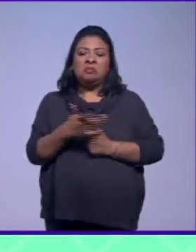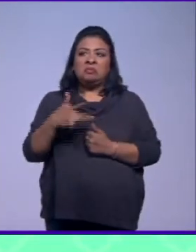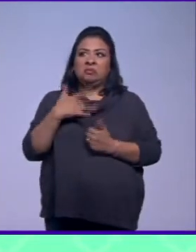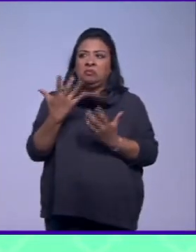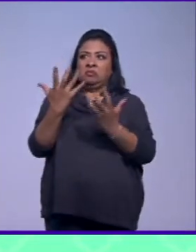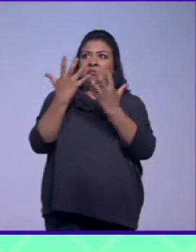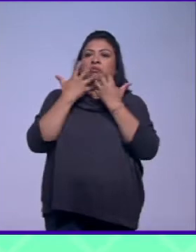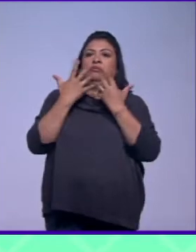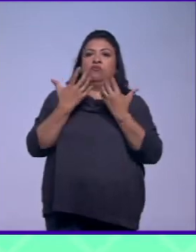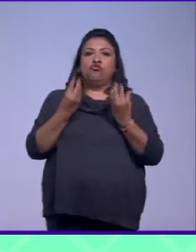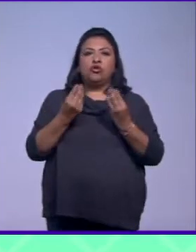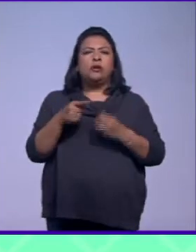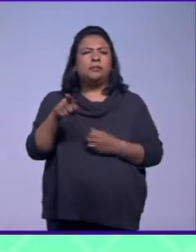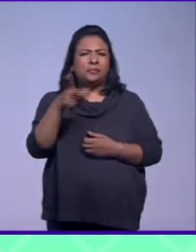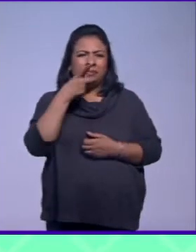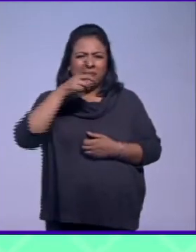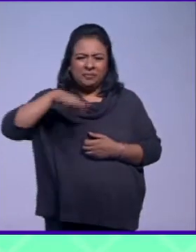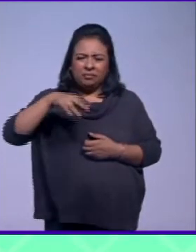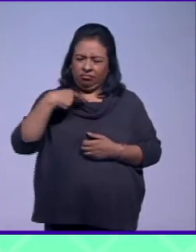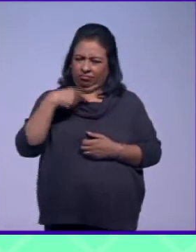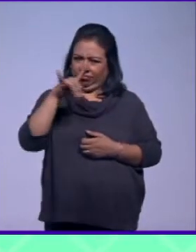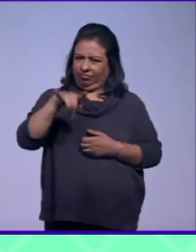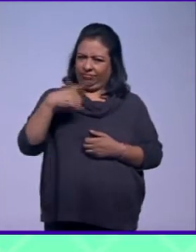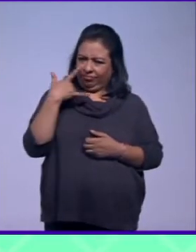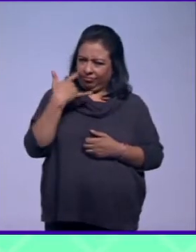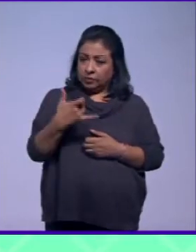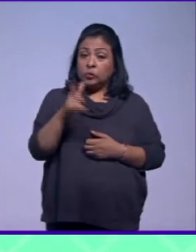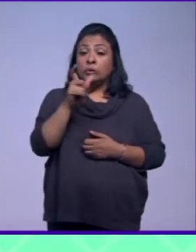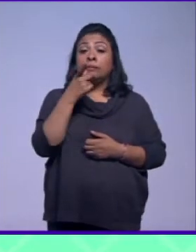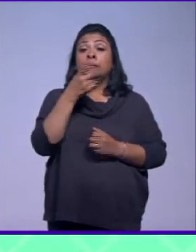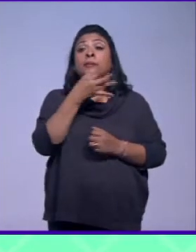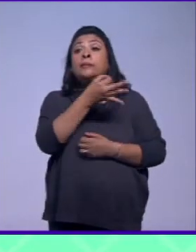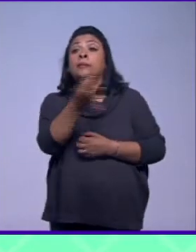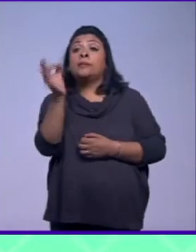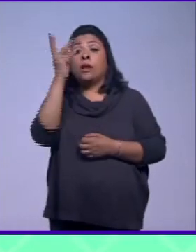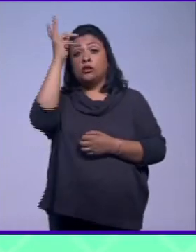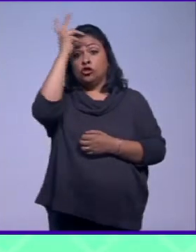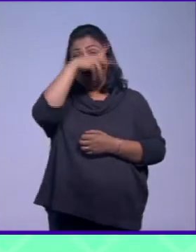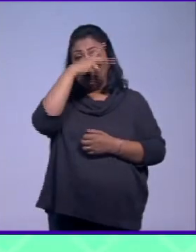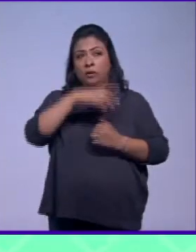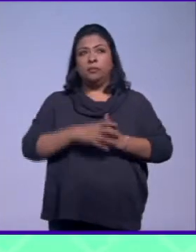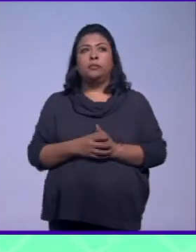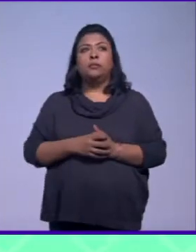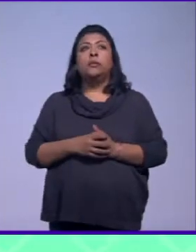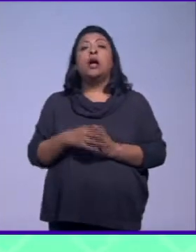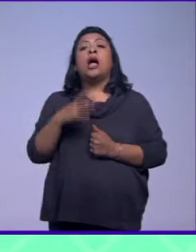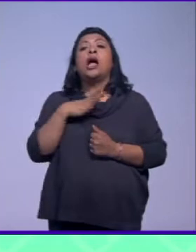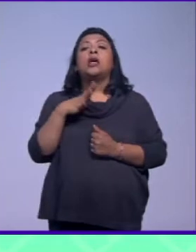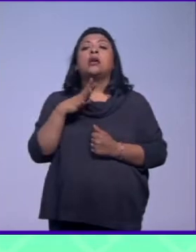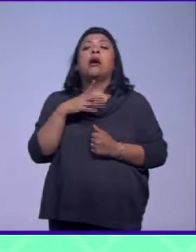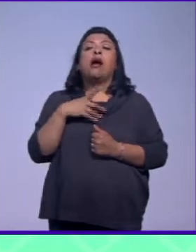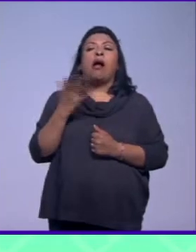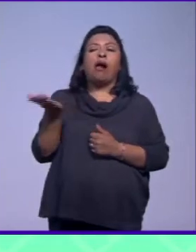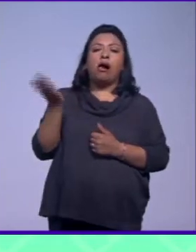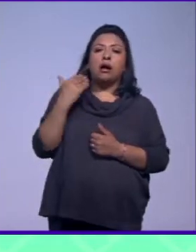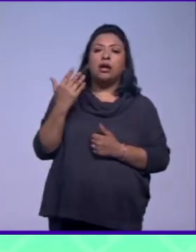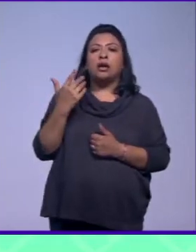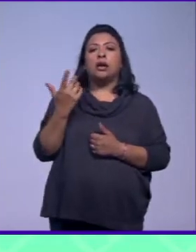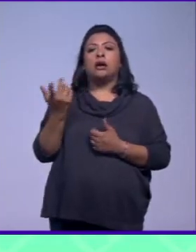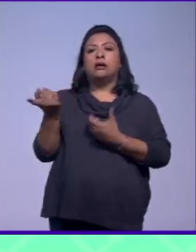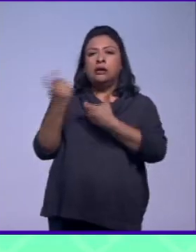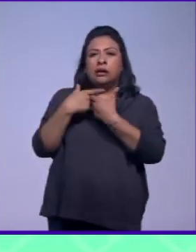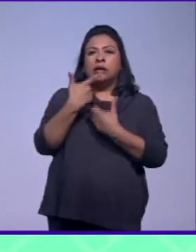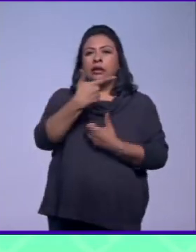esto que dices me llama mucho la atención porque bueno cuando se da conocer que donald trump hace un guiño a rusia en el g7